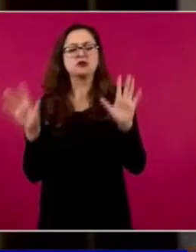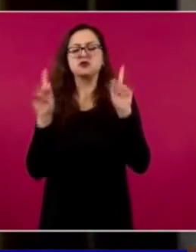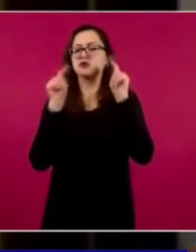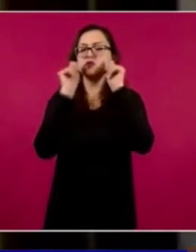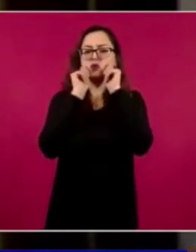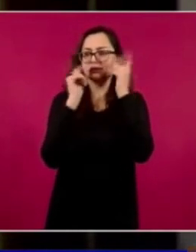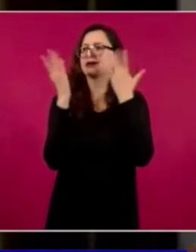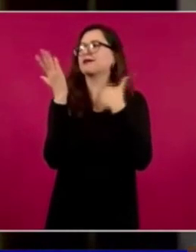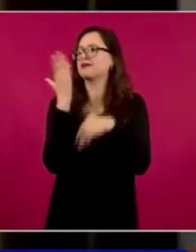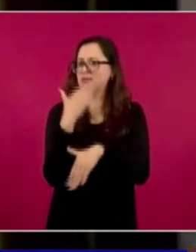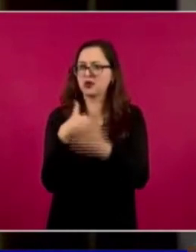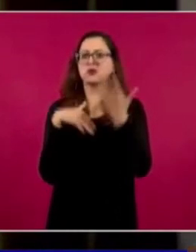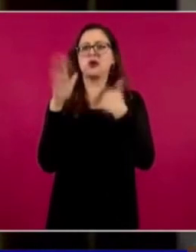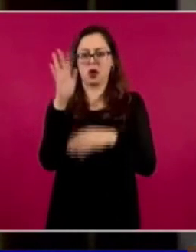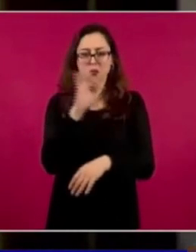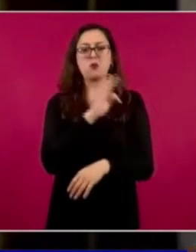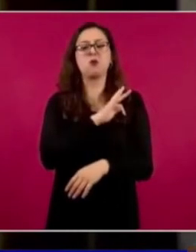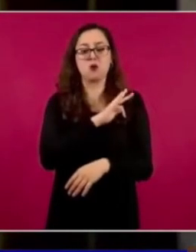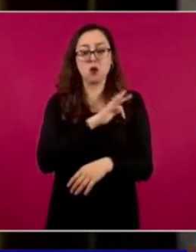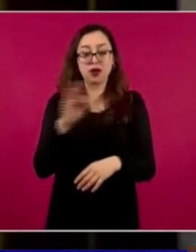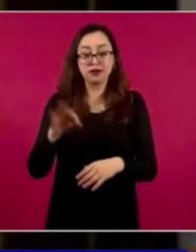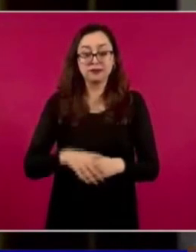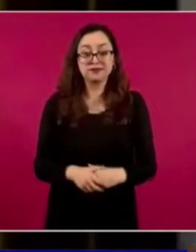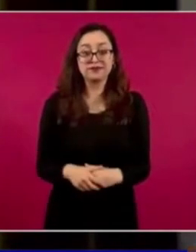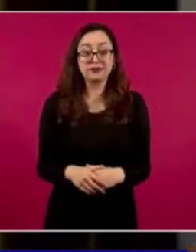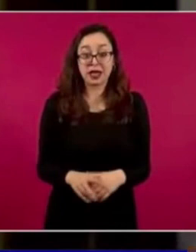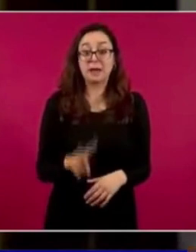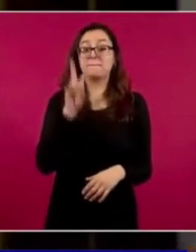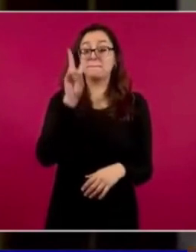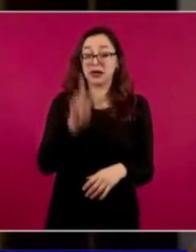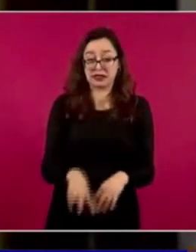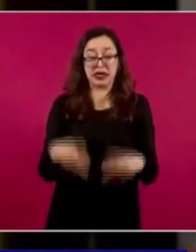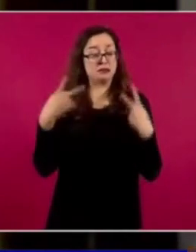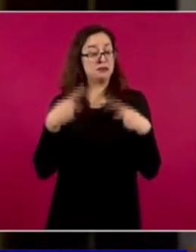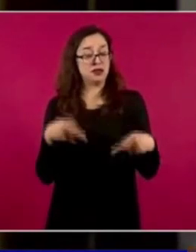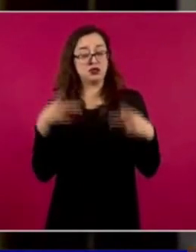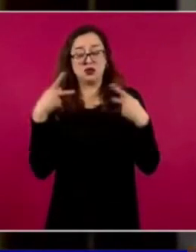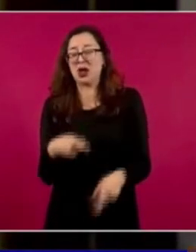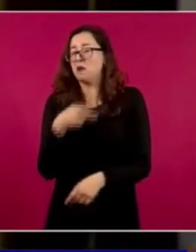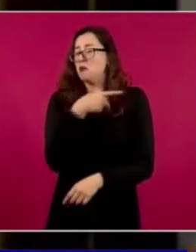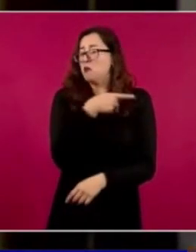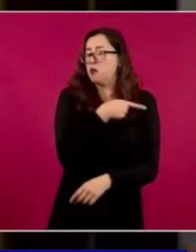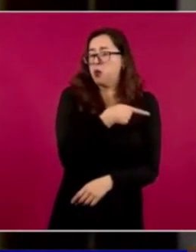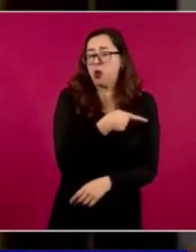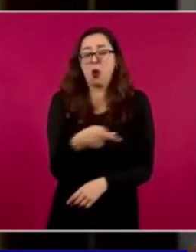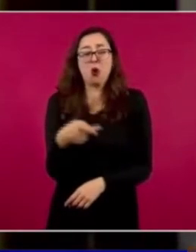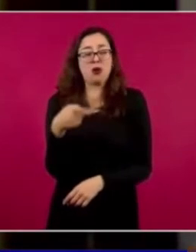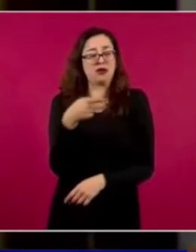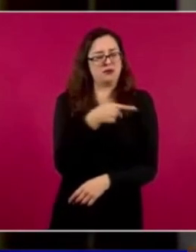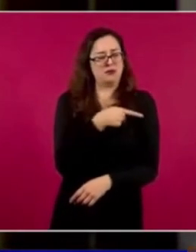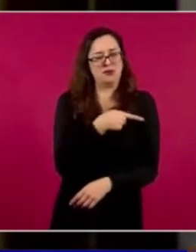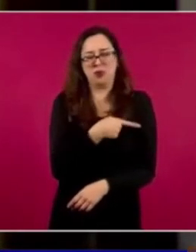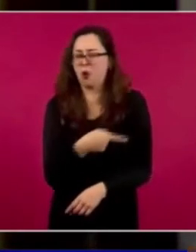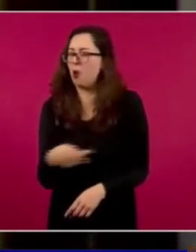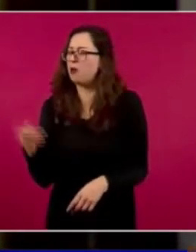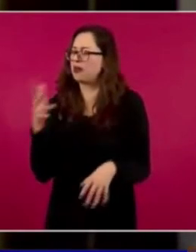En efecto, cuando el pueblo es demasiado pobre, cuando sus